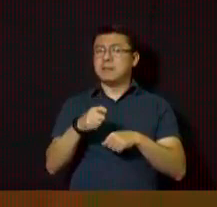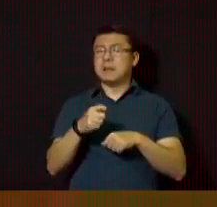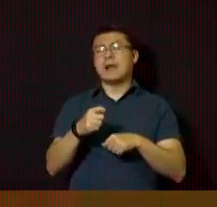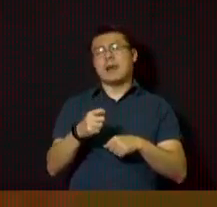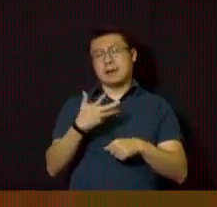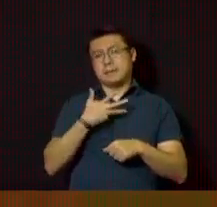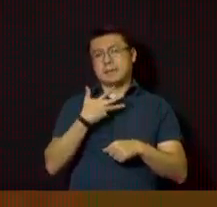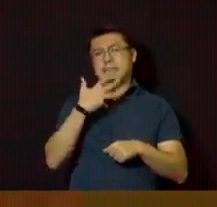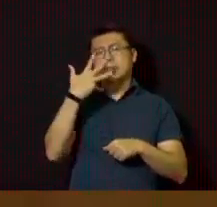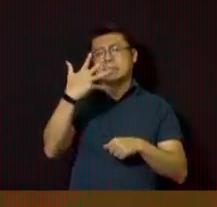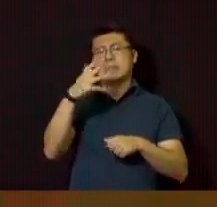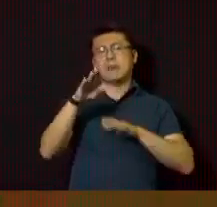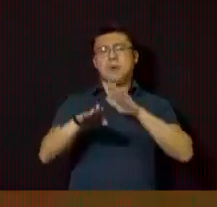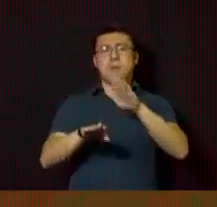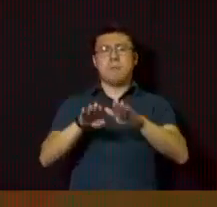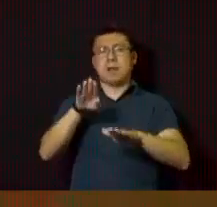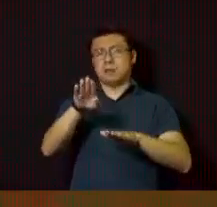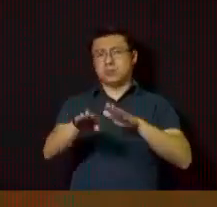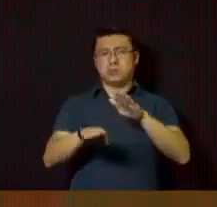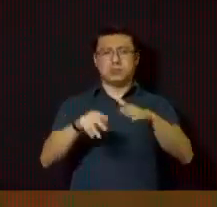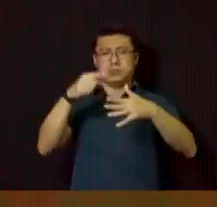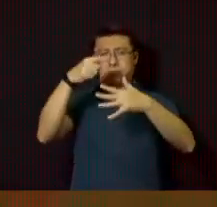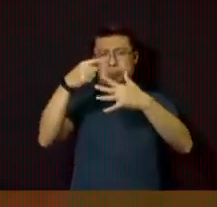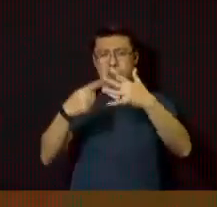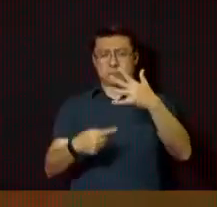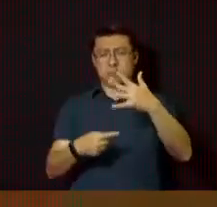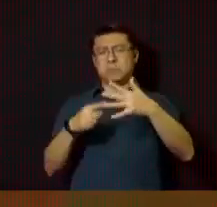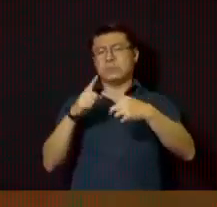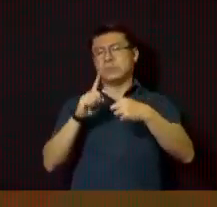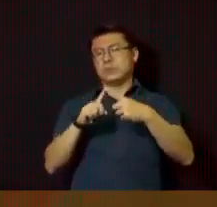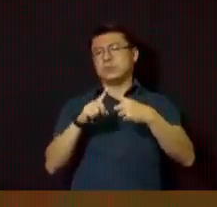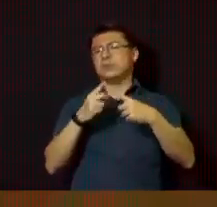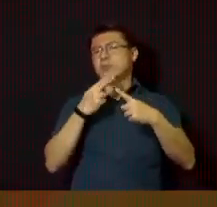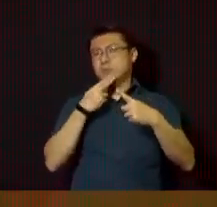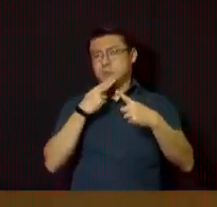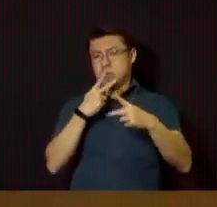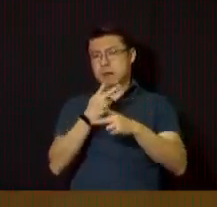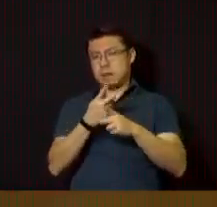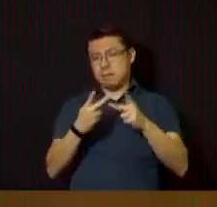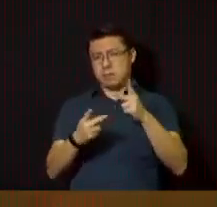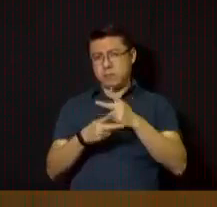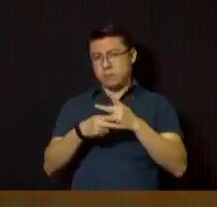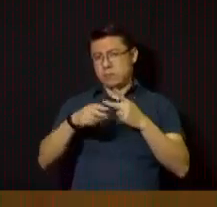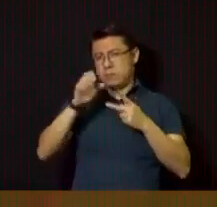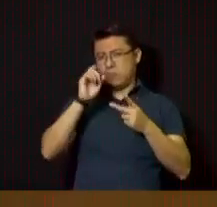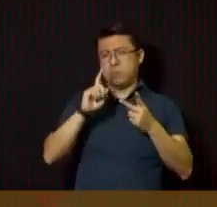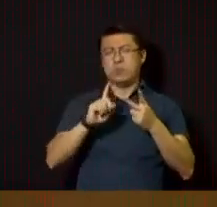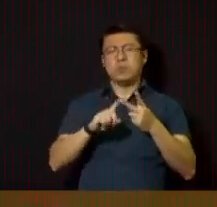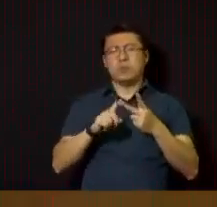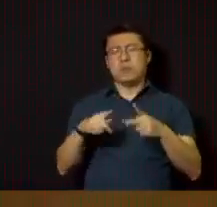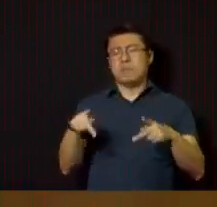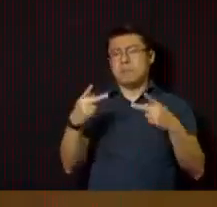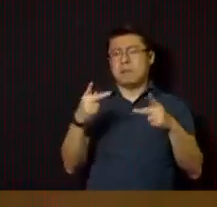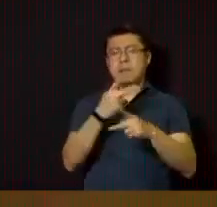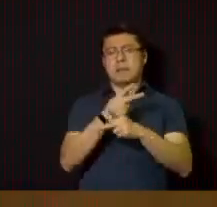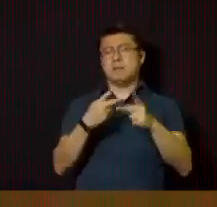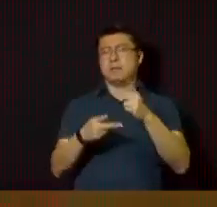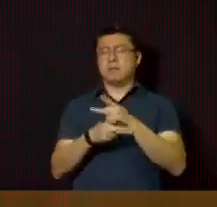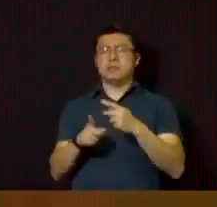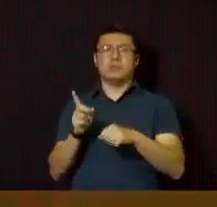5 pasos. Me dijo, tienes que hacer los 5 pasos de usar el producto, de vender los productos todos los días,